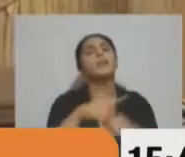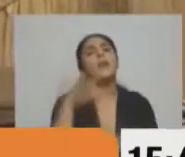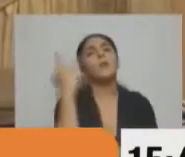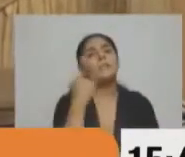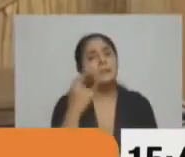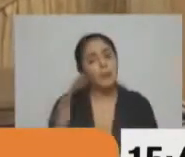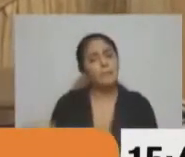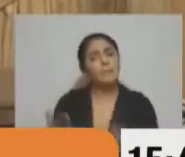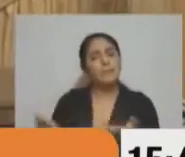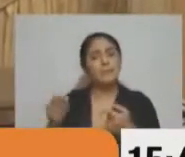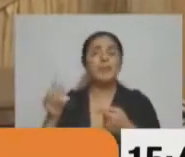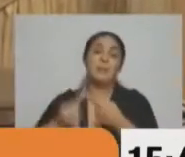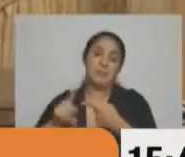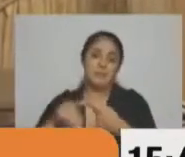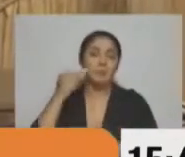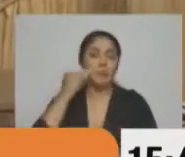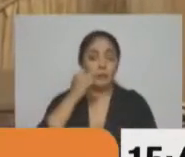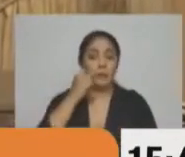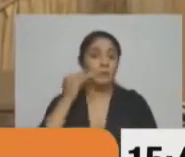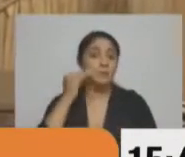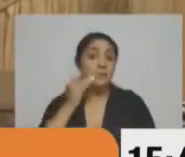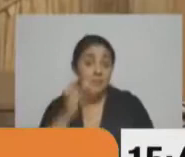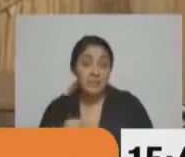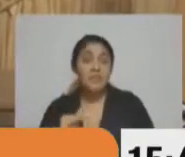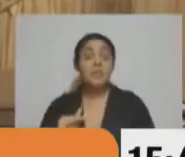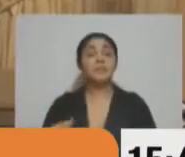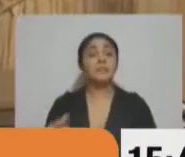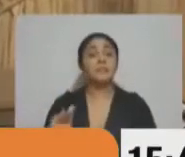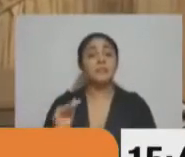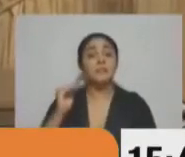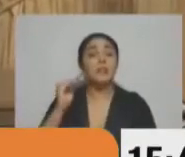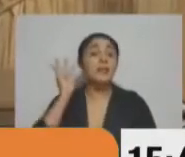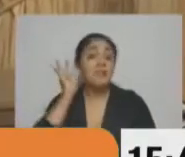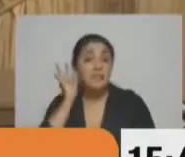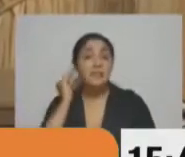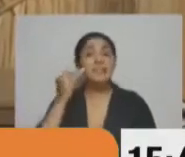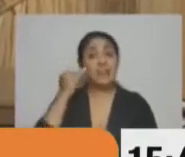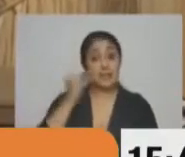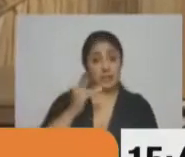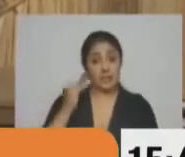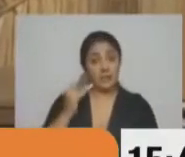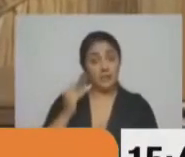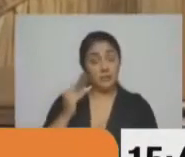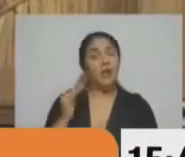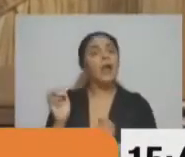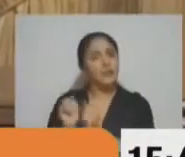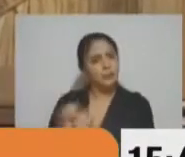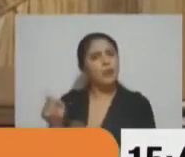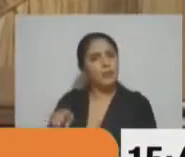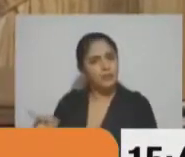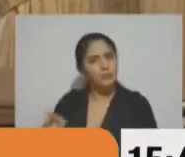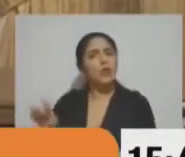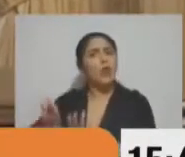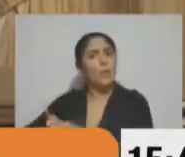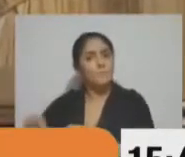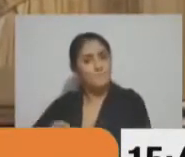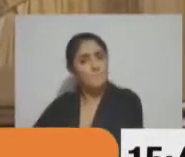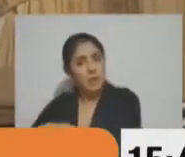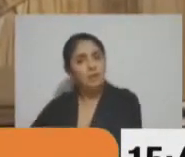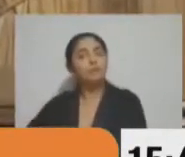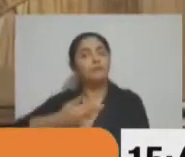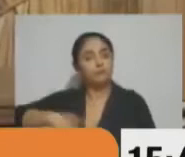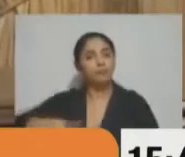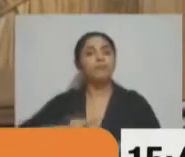sesgo basado en el adultocentrismo, que también hemos comentado, que este sistema de poder que oprime y excluye históricamente y la sigue